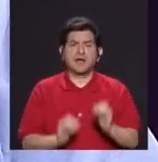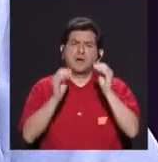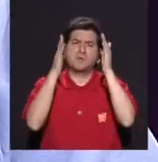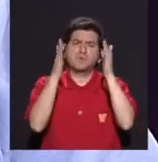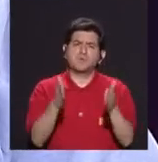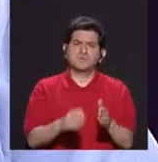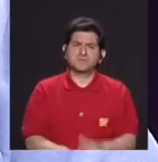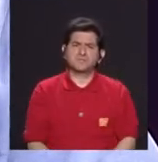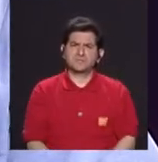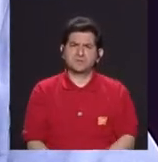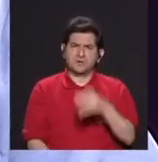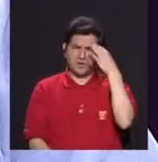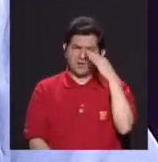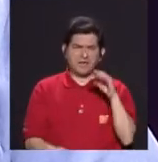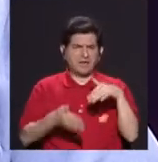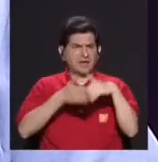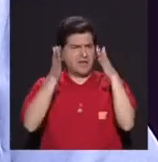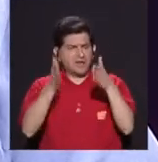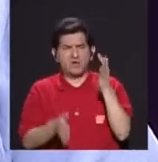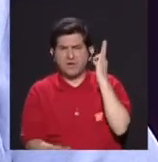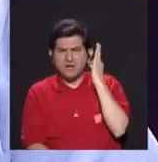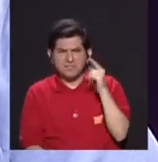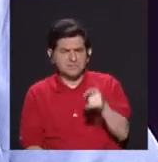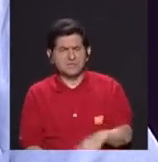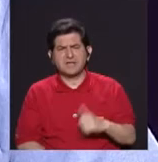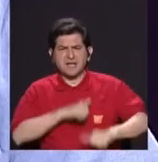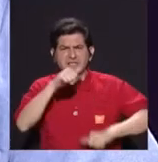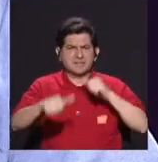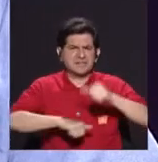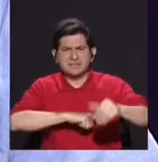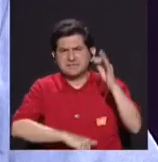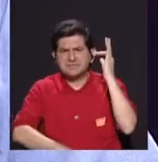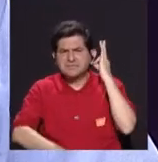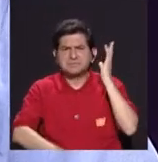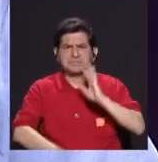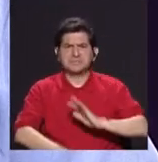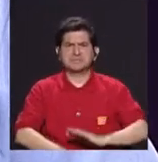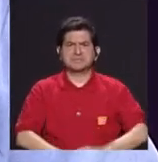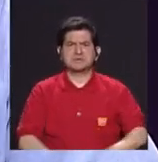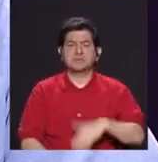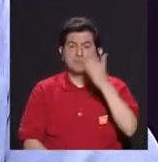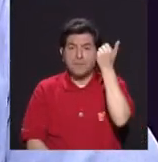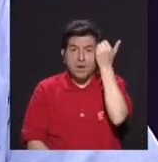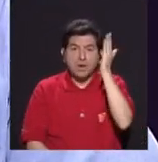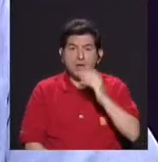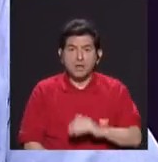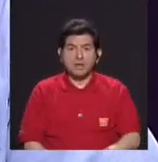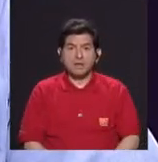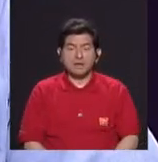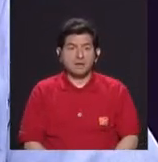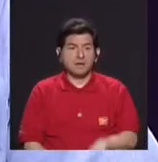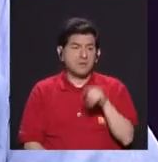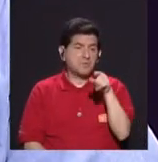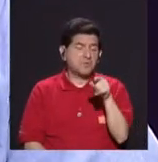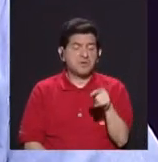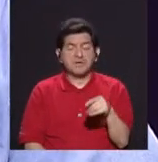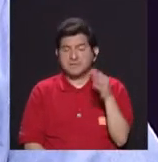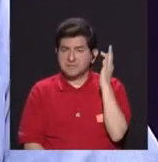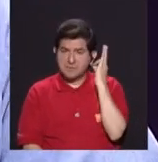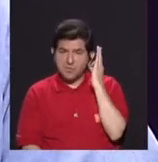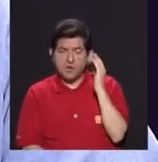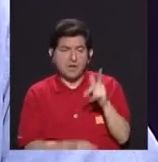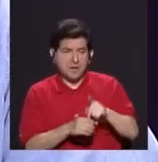consideró que esta estudiante es una feminista por qué por qué por qué también la chica